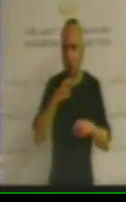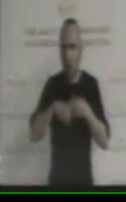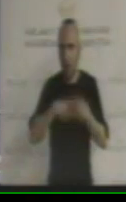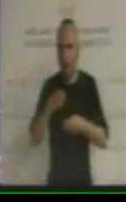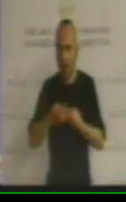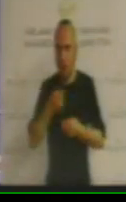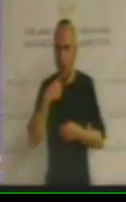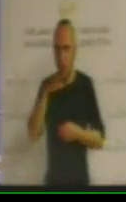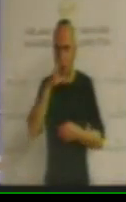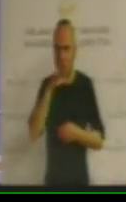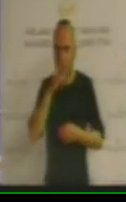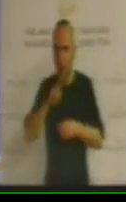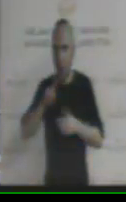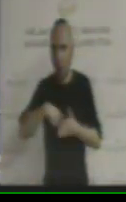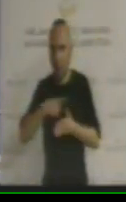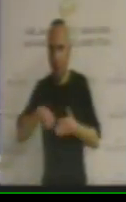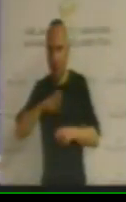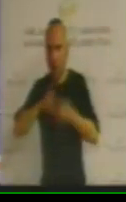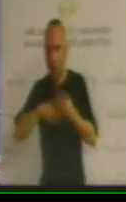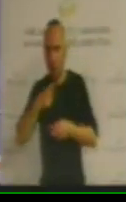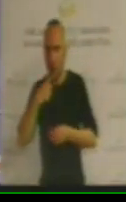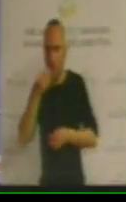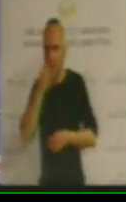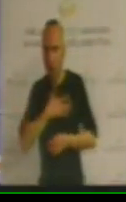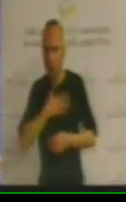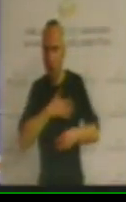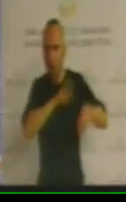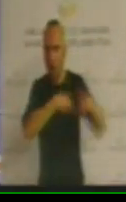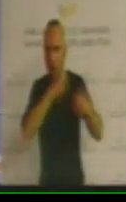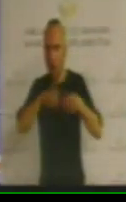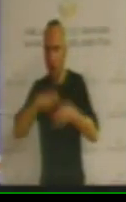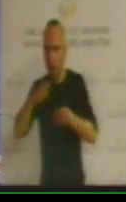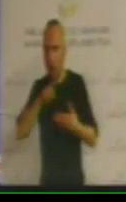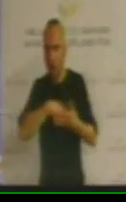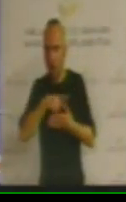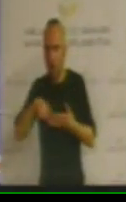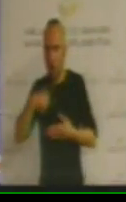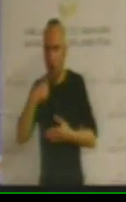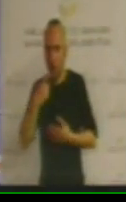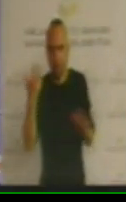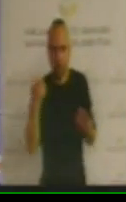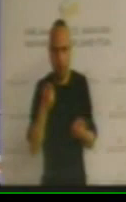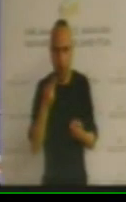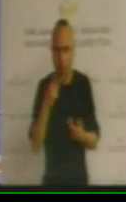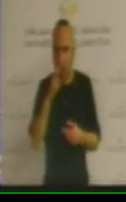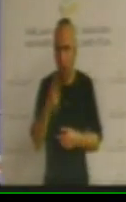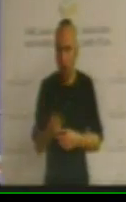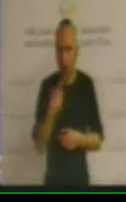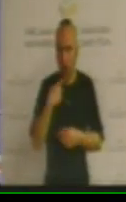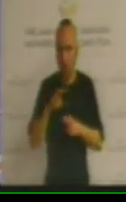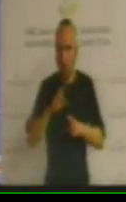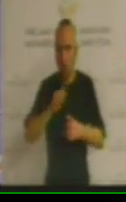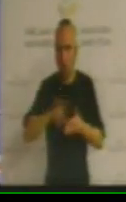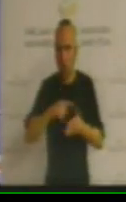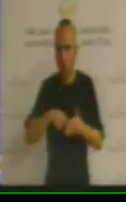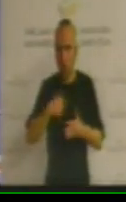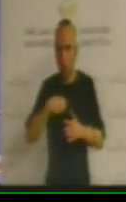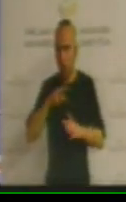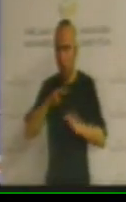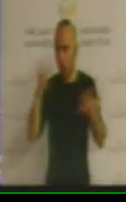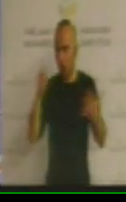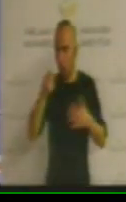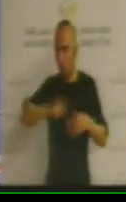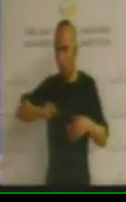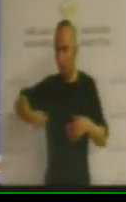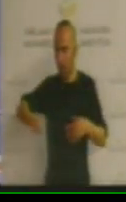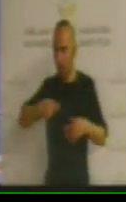cancelado en febrero, licitado, cancelado en mayo, así prácticamente 2 años. El nuevo contrato firmado 18 meses después de sus anuncios,